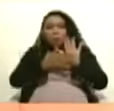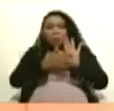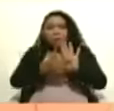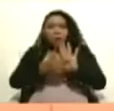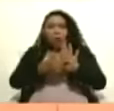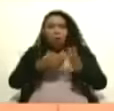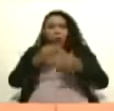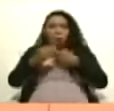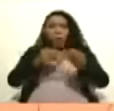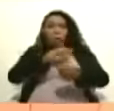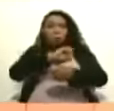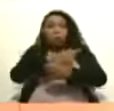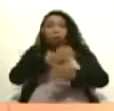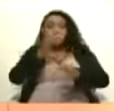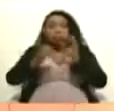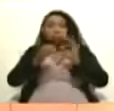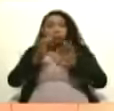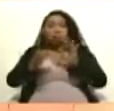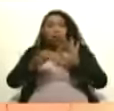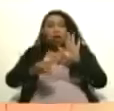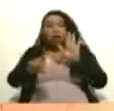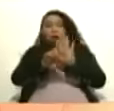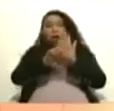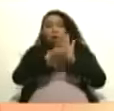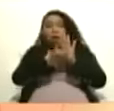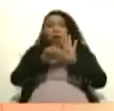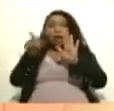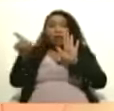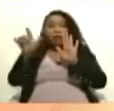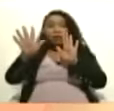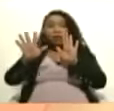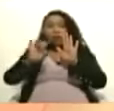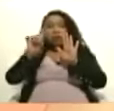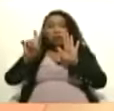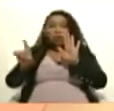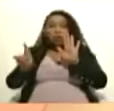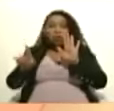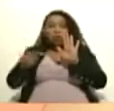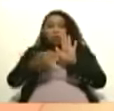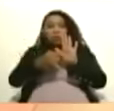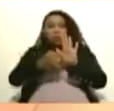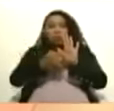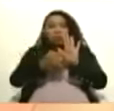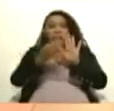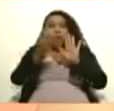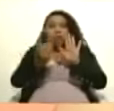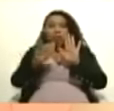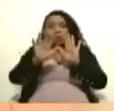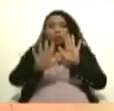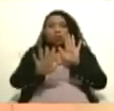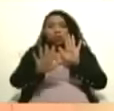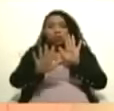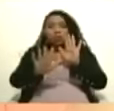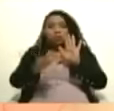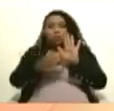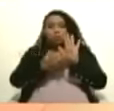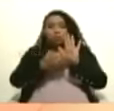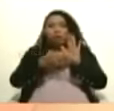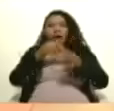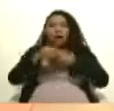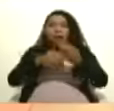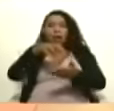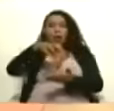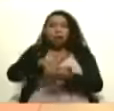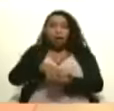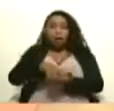plasmar tanto el poder ejecutivo como El poder legislativo estas cinco preguntas específicamente además la pregunta número cinco relacionada a la creación del